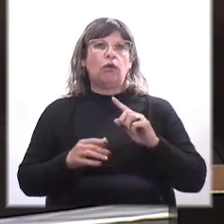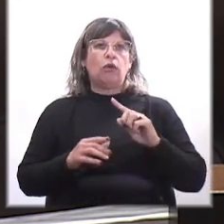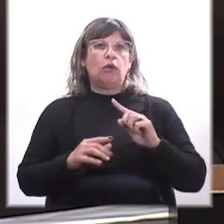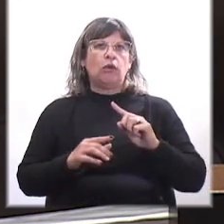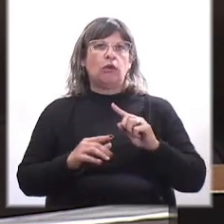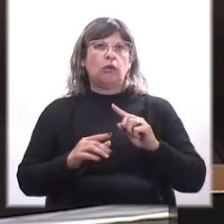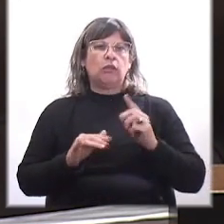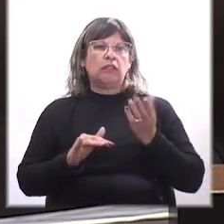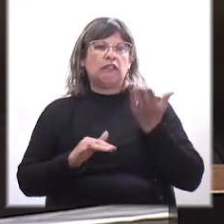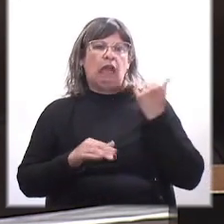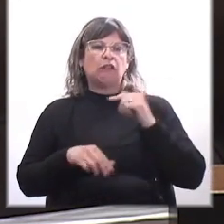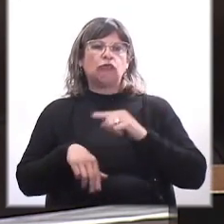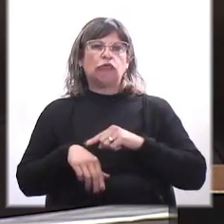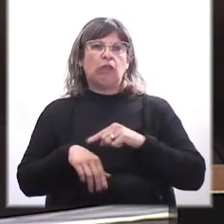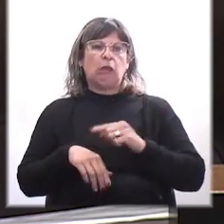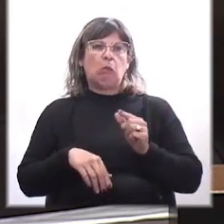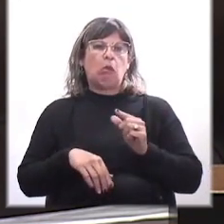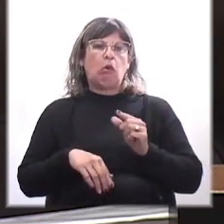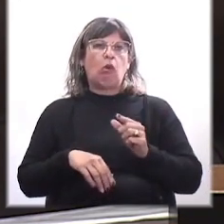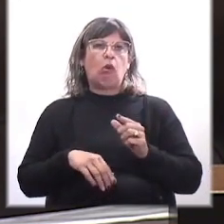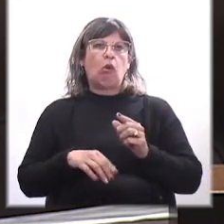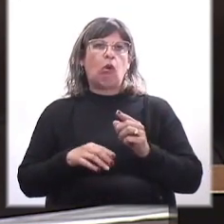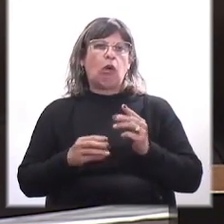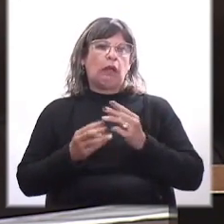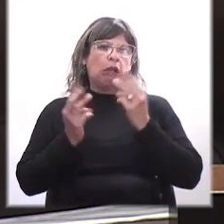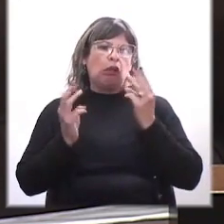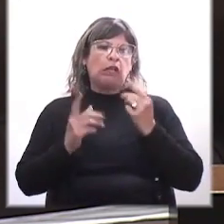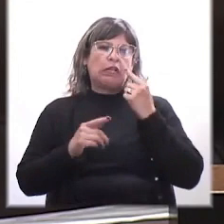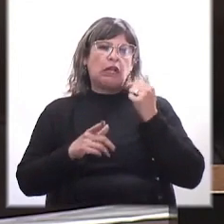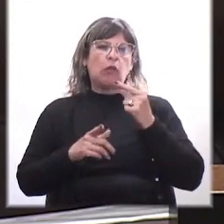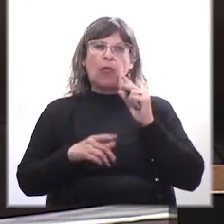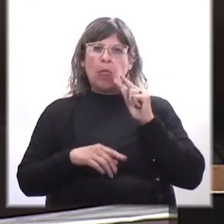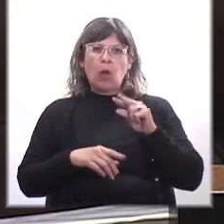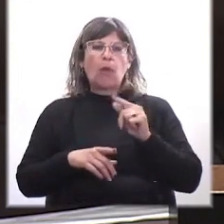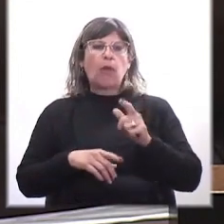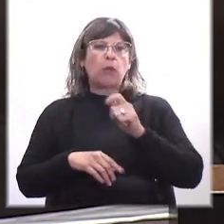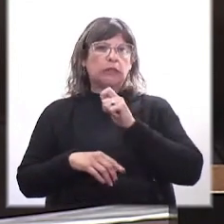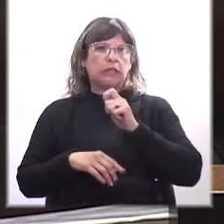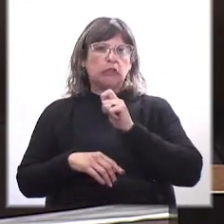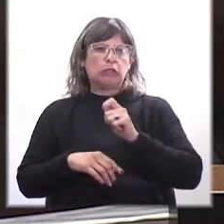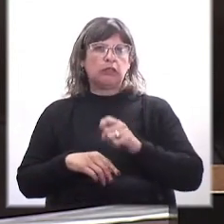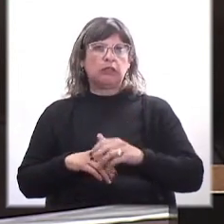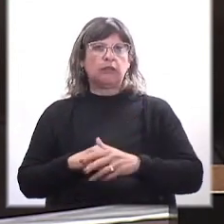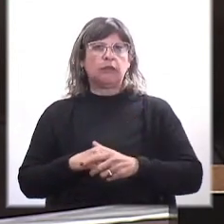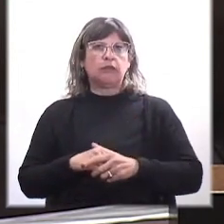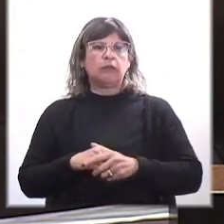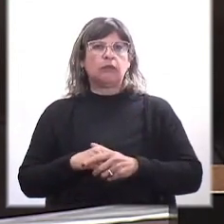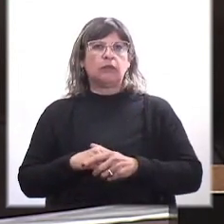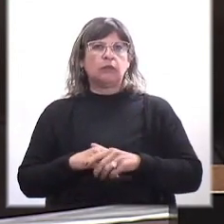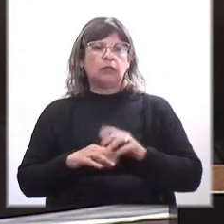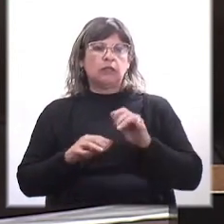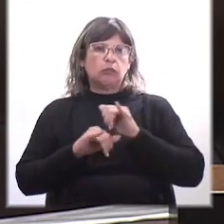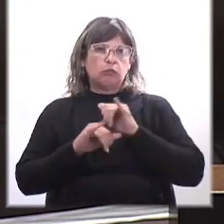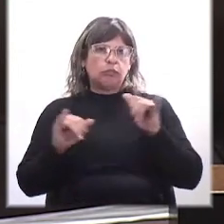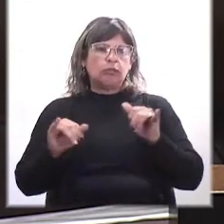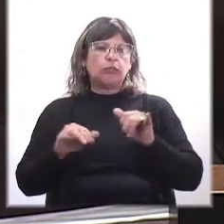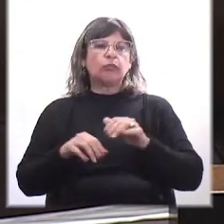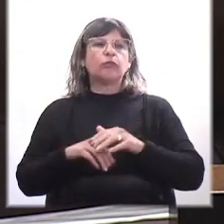ya un tiempo, por lo general cuando aparece en las noticias, es